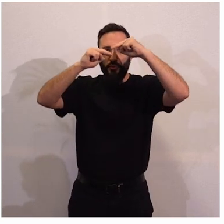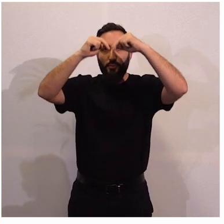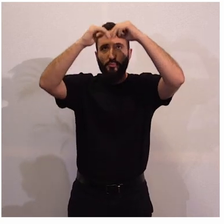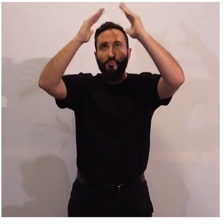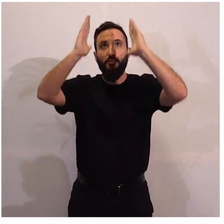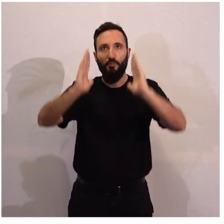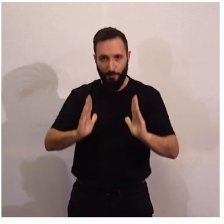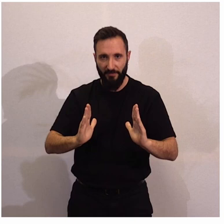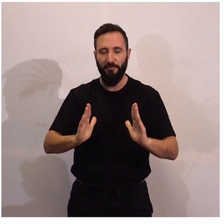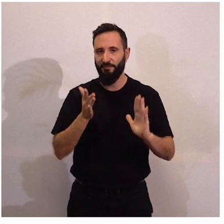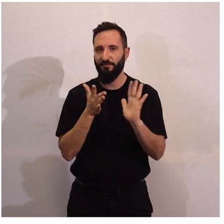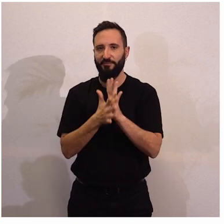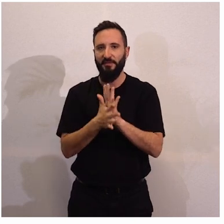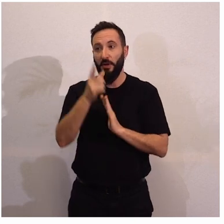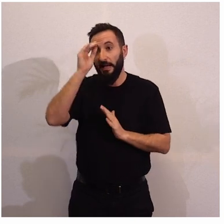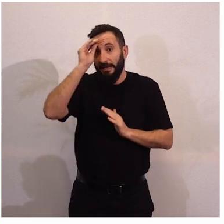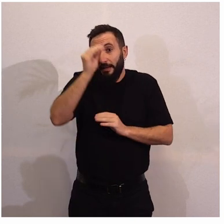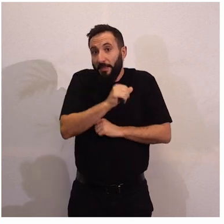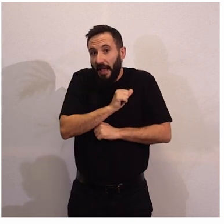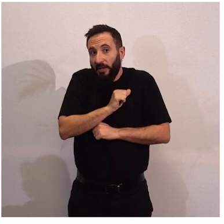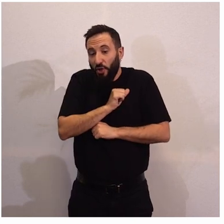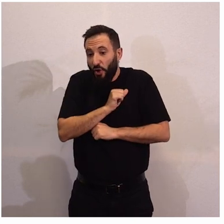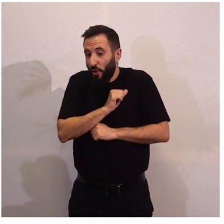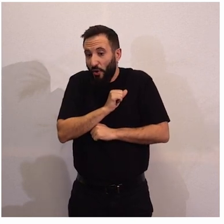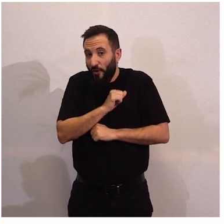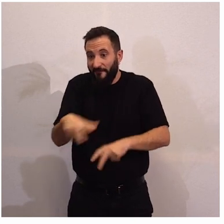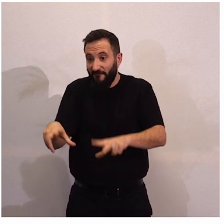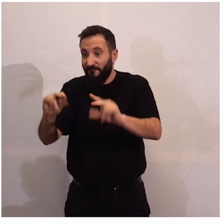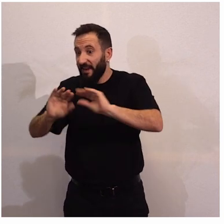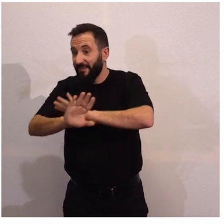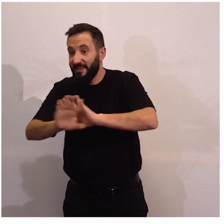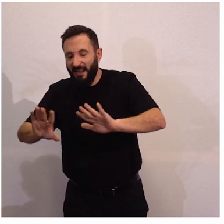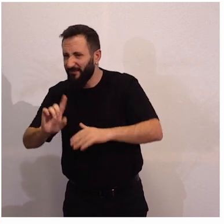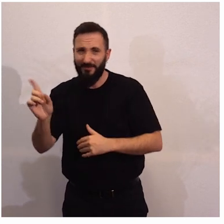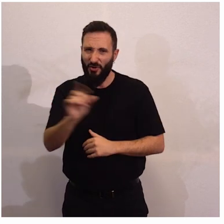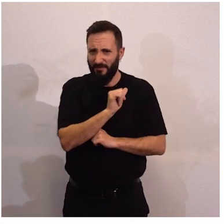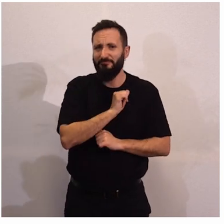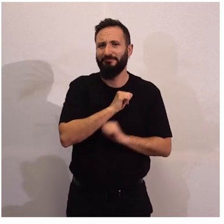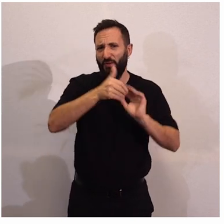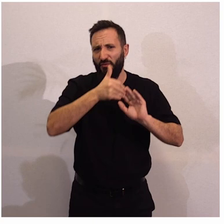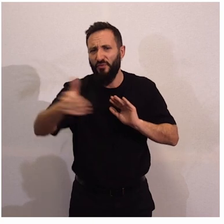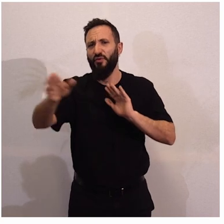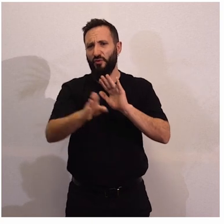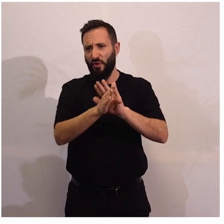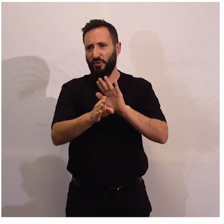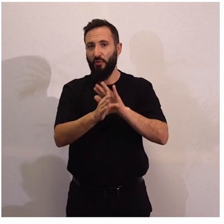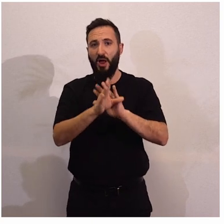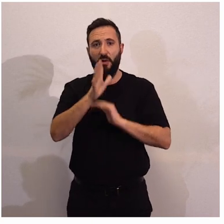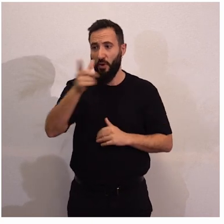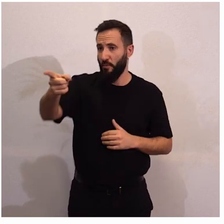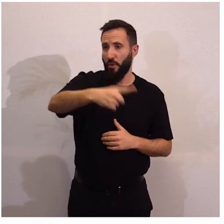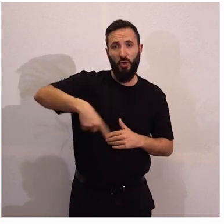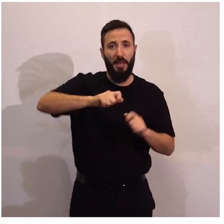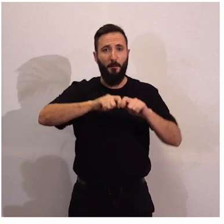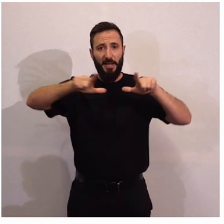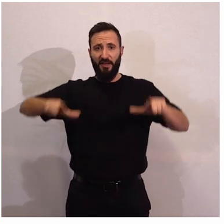que no sé si es espero que esto no sea el punto final, ¿no? Pero que fijad qué culmen tiene con todas vosotras como en esta plataforma,